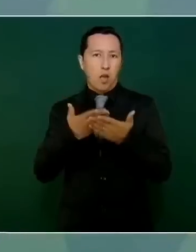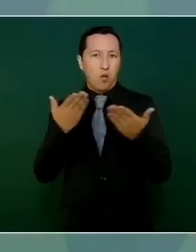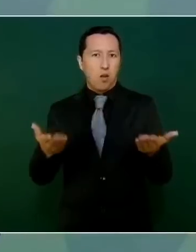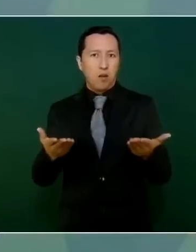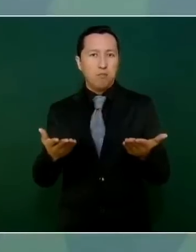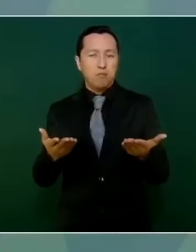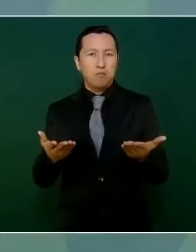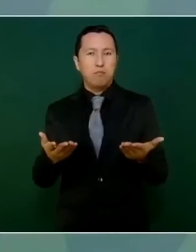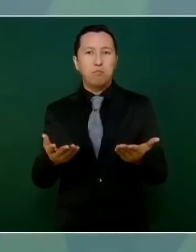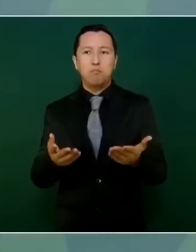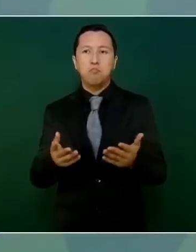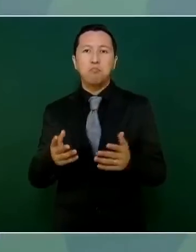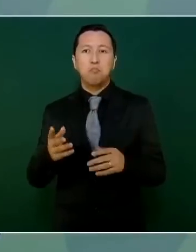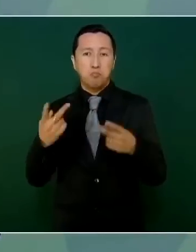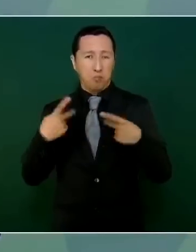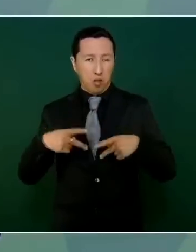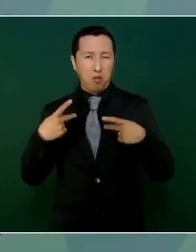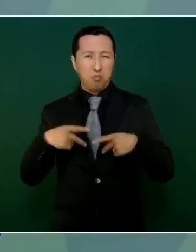porque ya se privatizó.